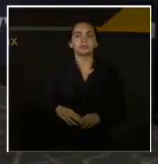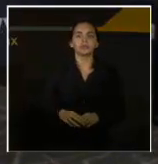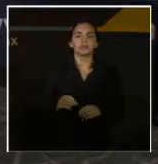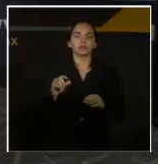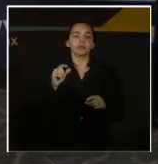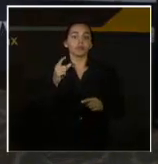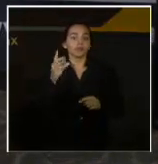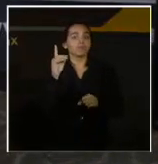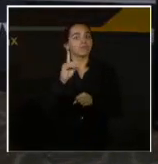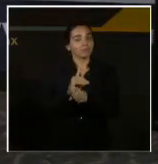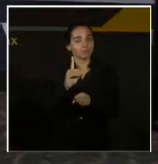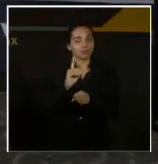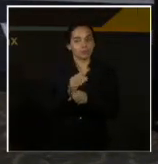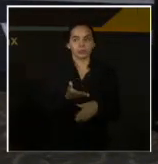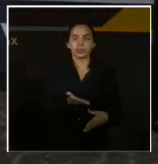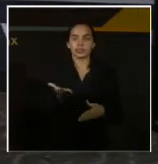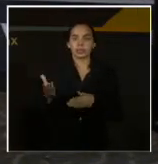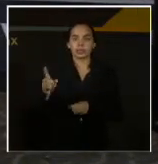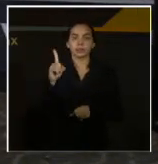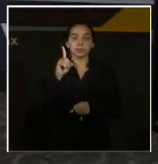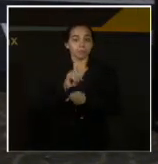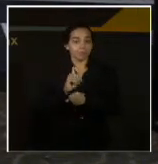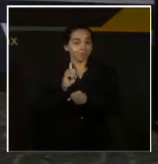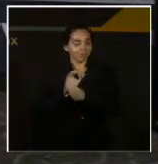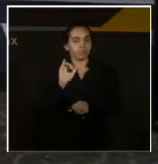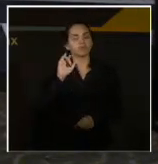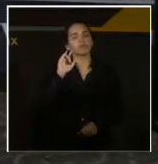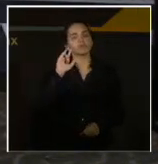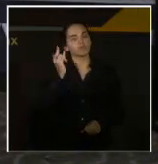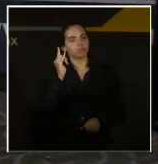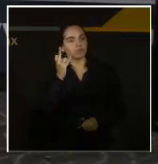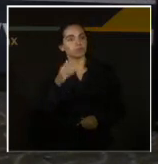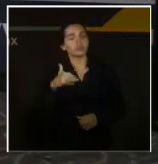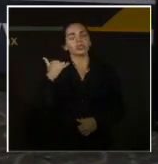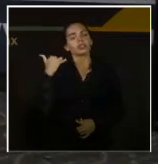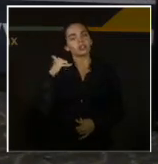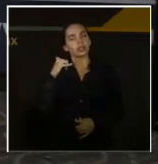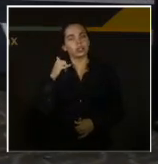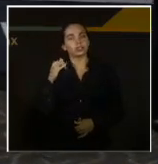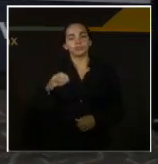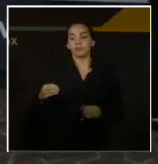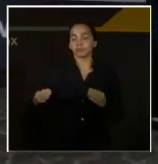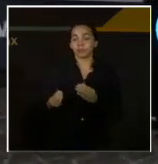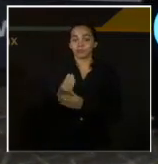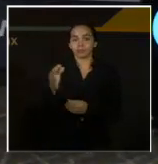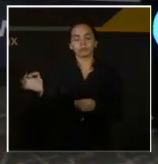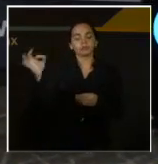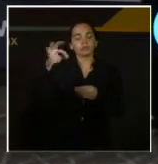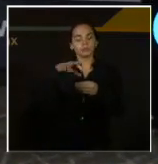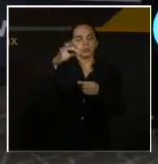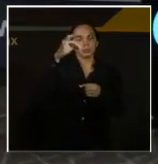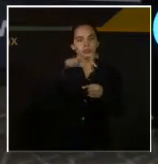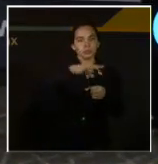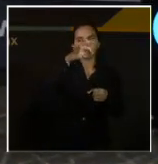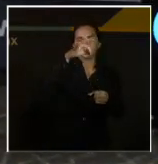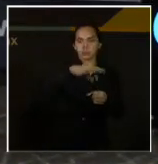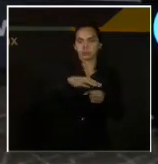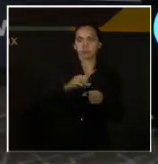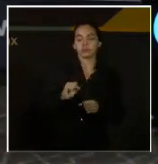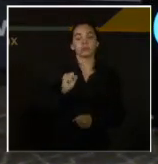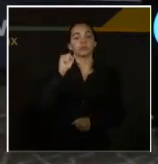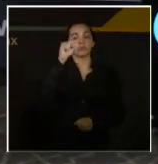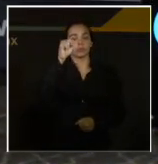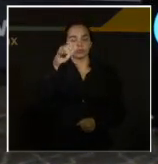unos cuantos días de llegar al 1 de julio, en el que los yucatecos van a salir a votar por su próximo